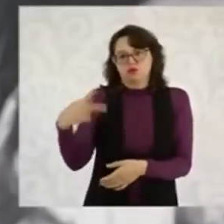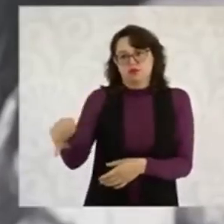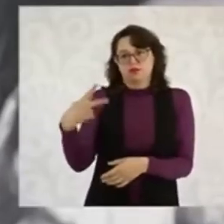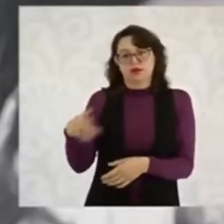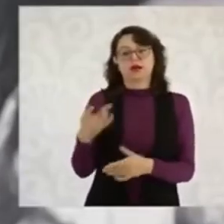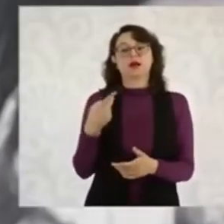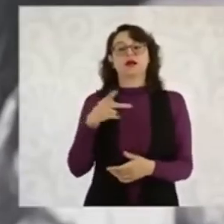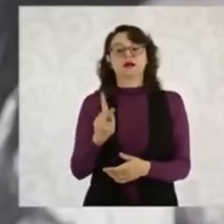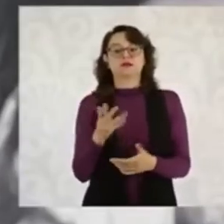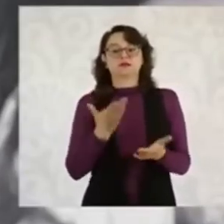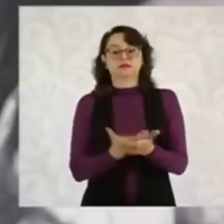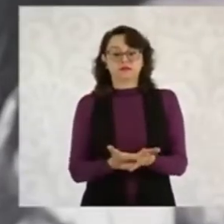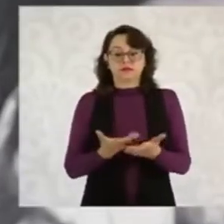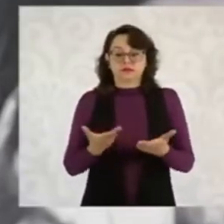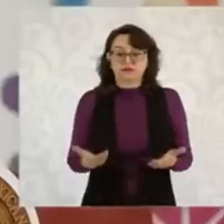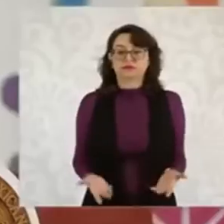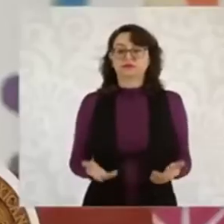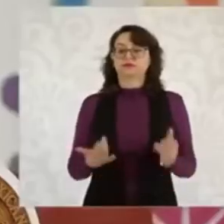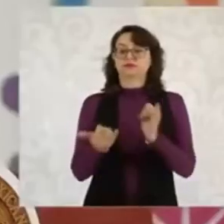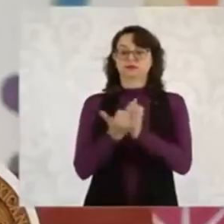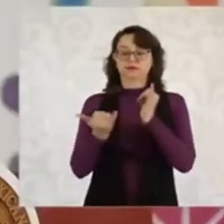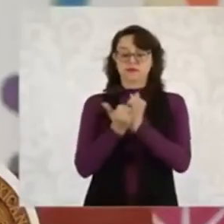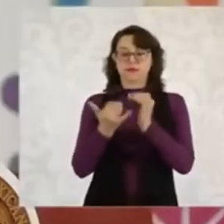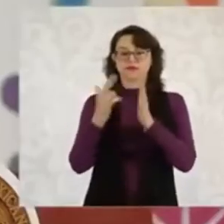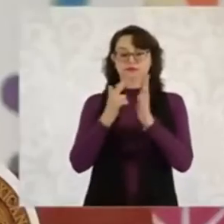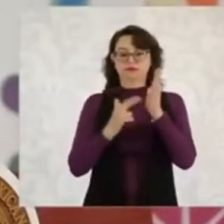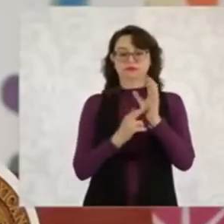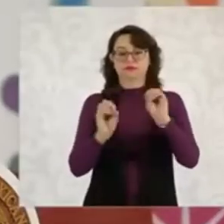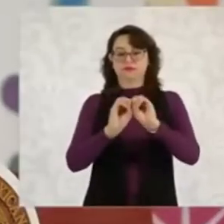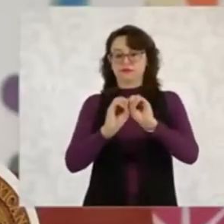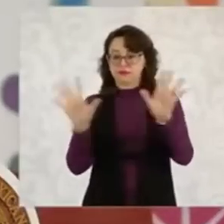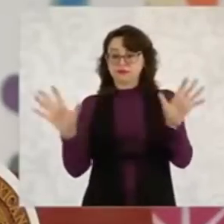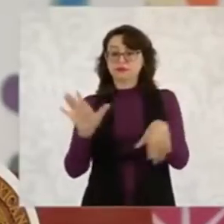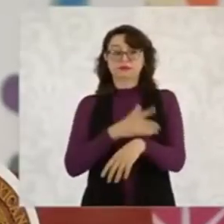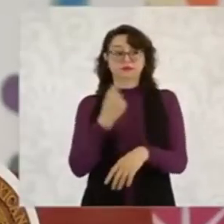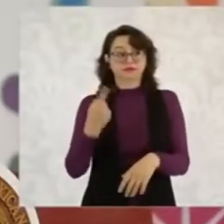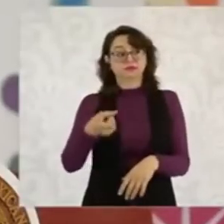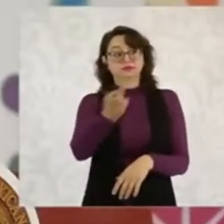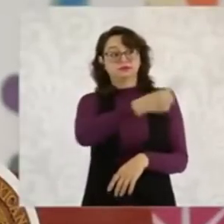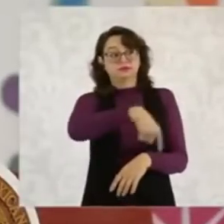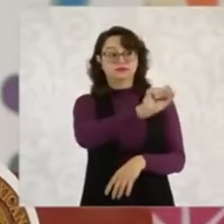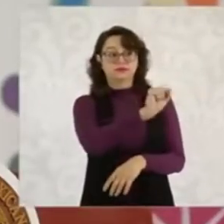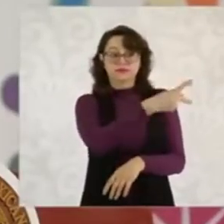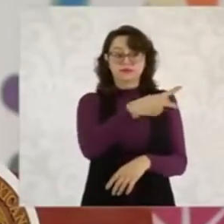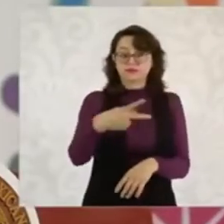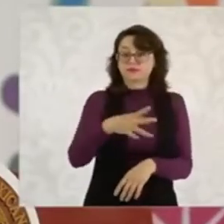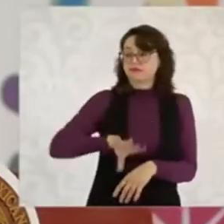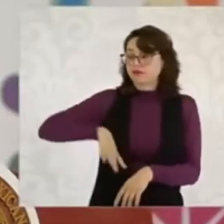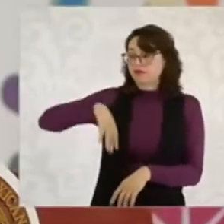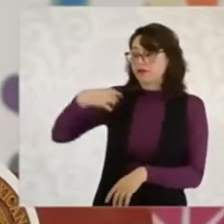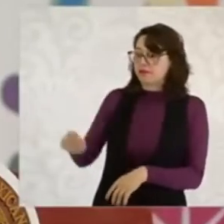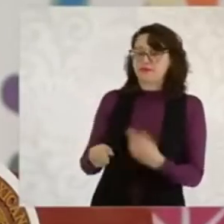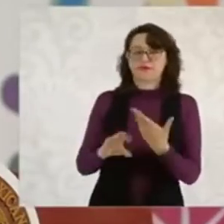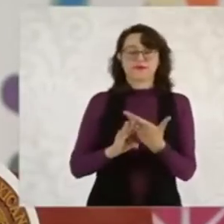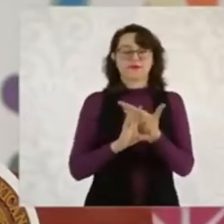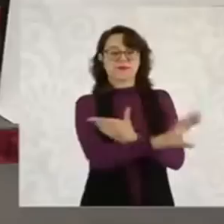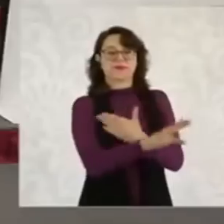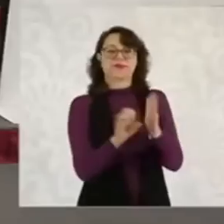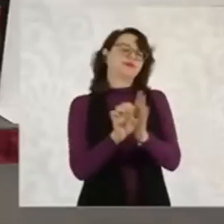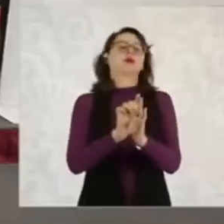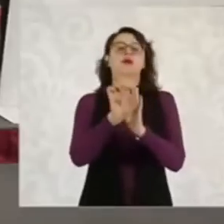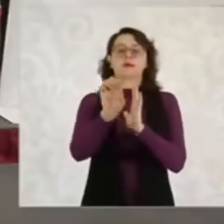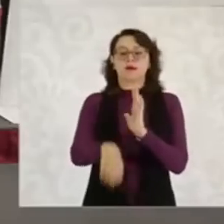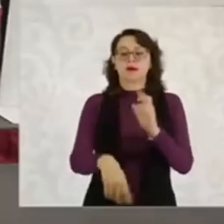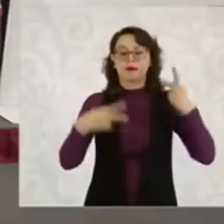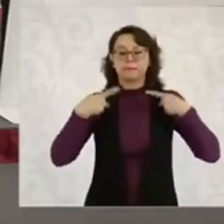van a hacer con reglas claras para evitar así abusos a las personas trabajadoras. Por ejemplo, las